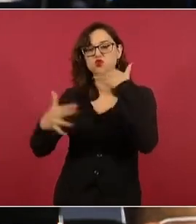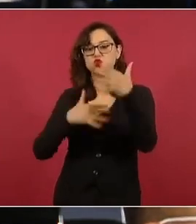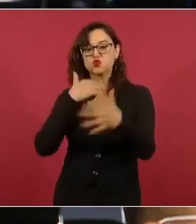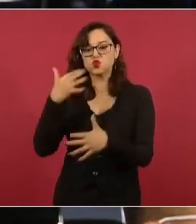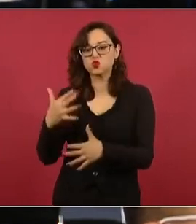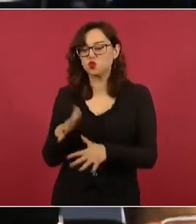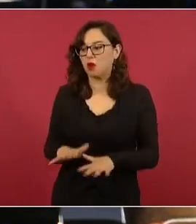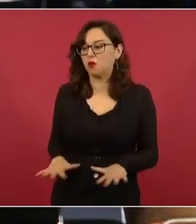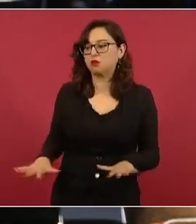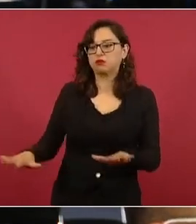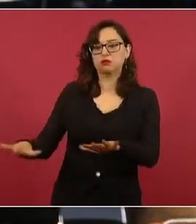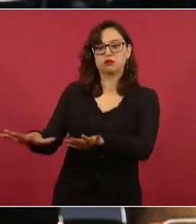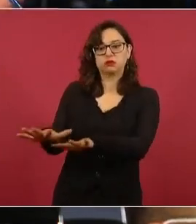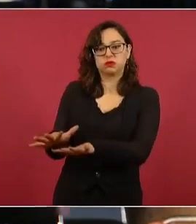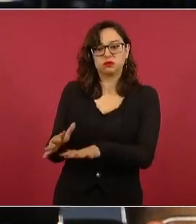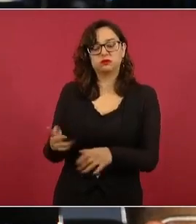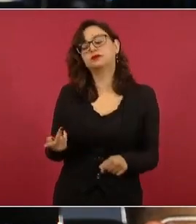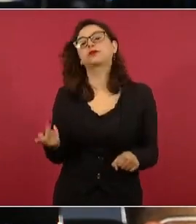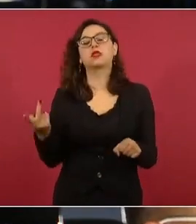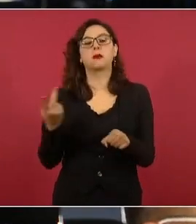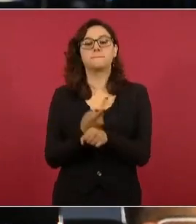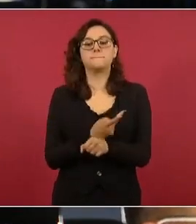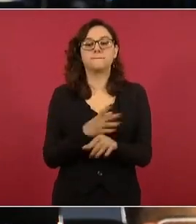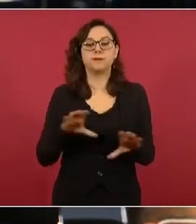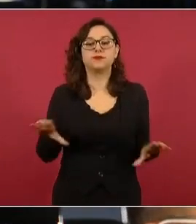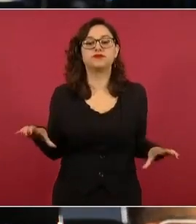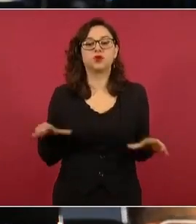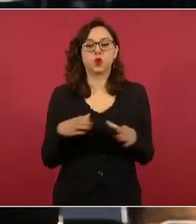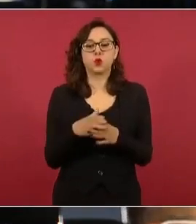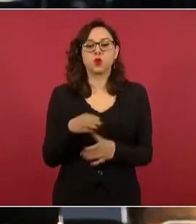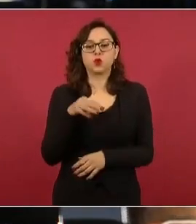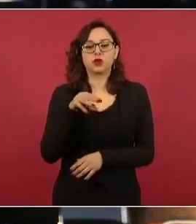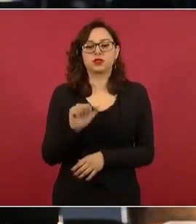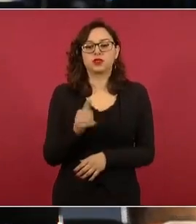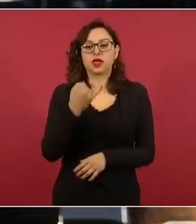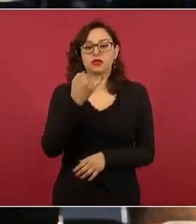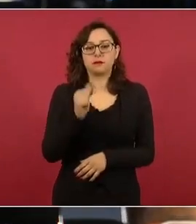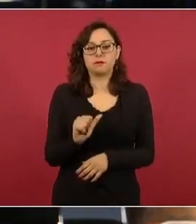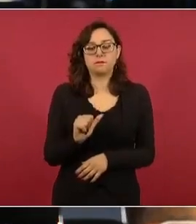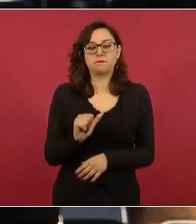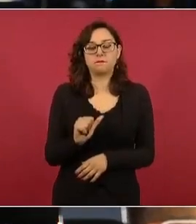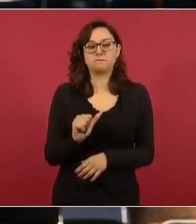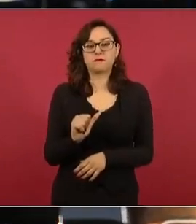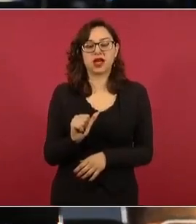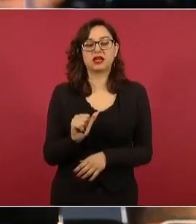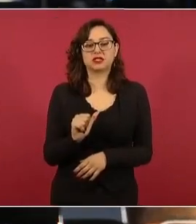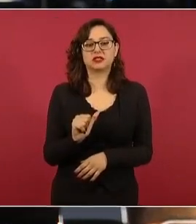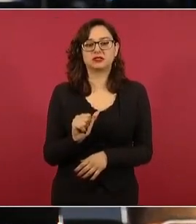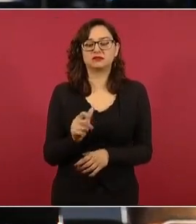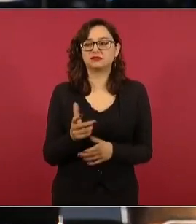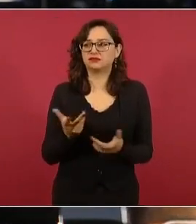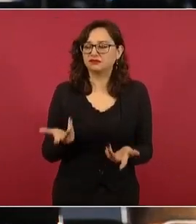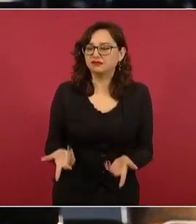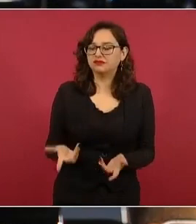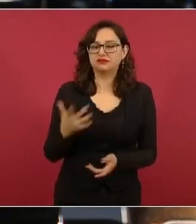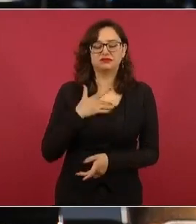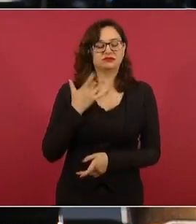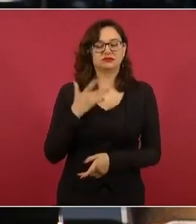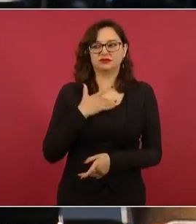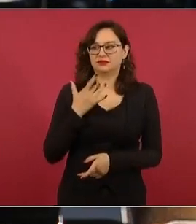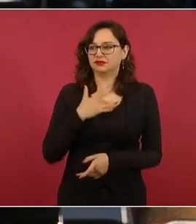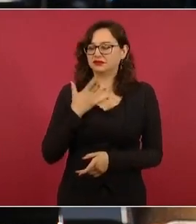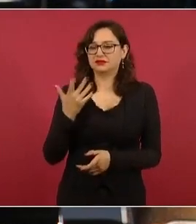Jomún, que hay la más grande de todas estas, pues ya lograron parar